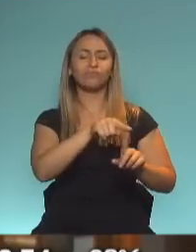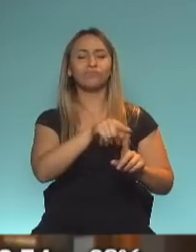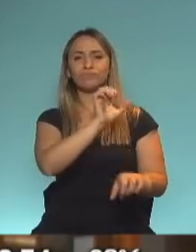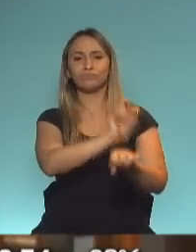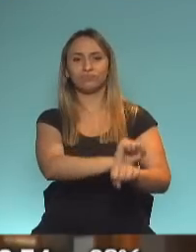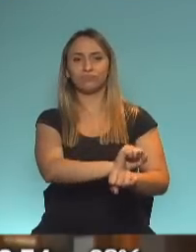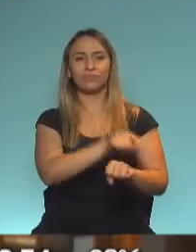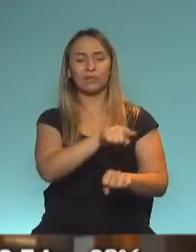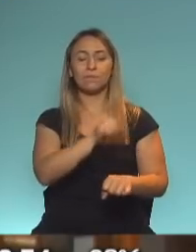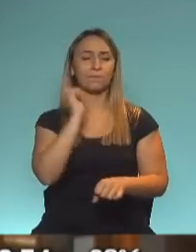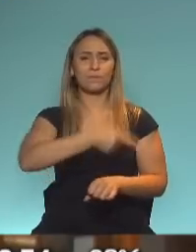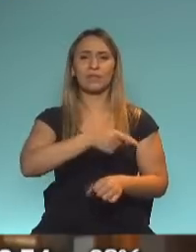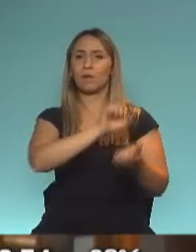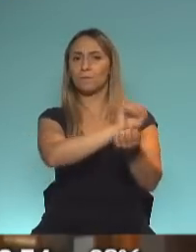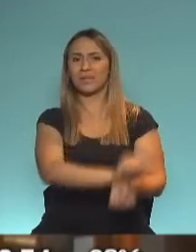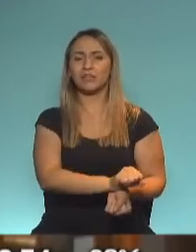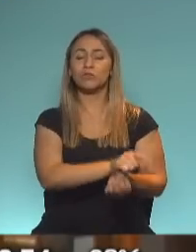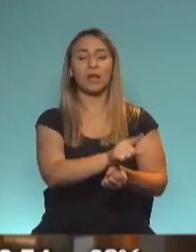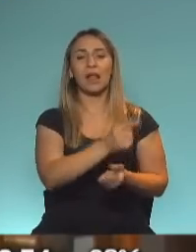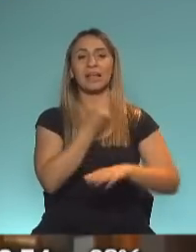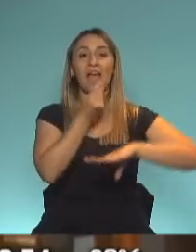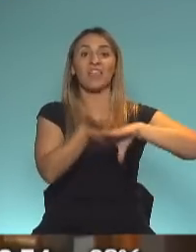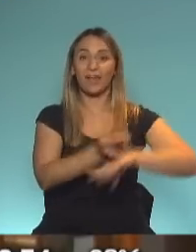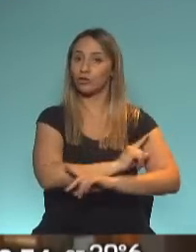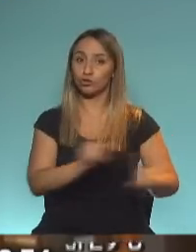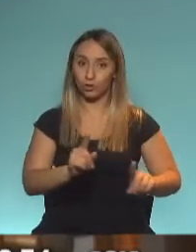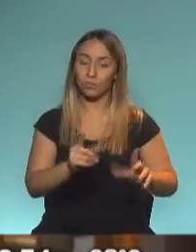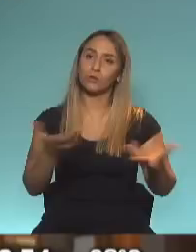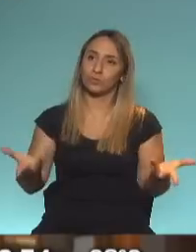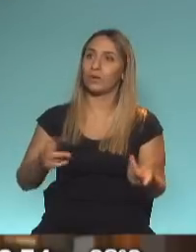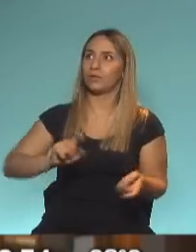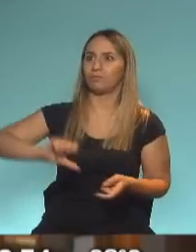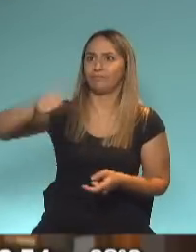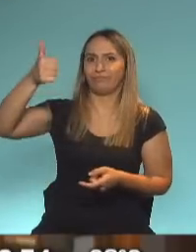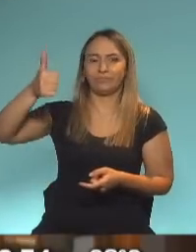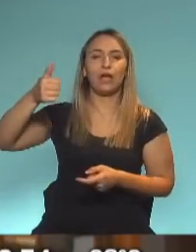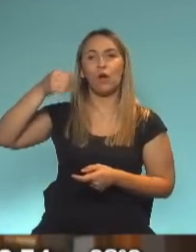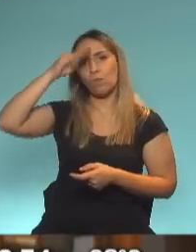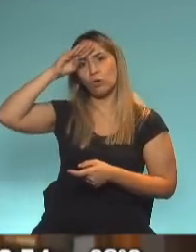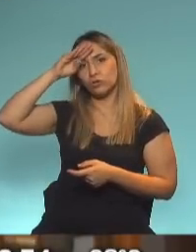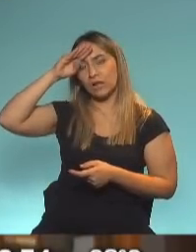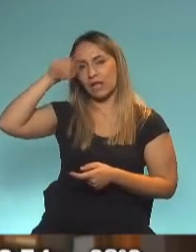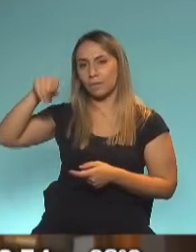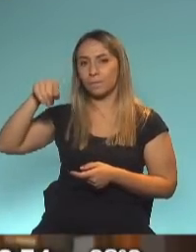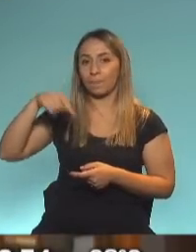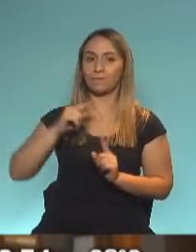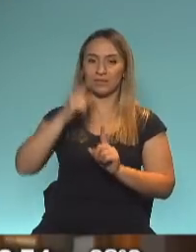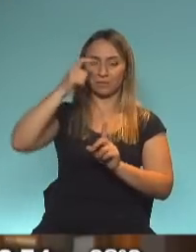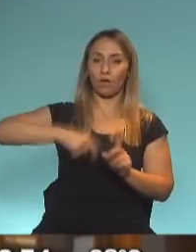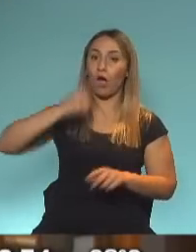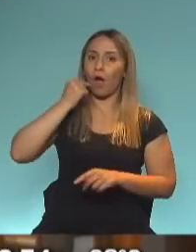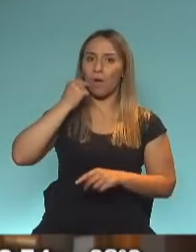pueda ser candidato. Después, obviamente, ganó la elección Bolsonaro y este hombre se sacó la toga y fue a